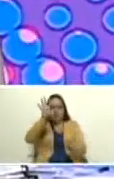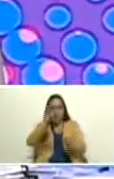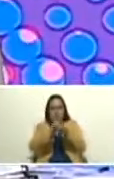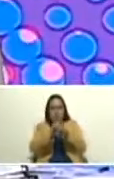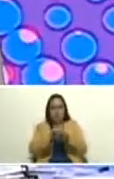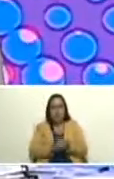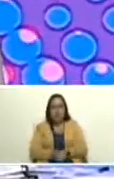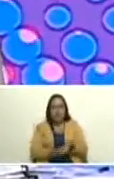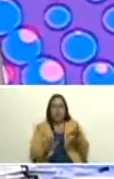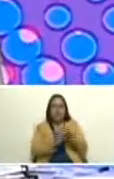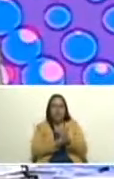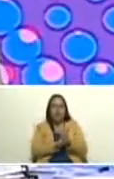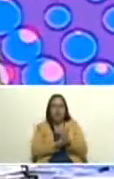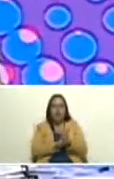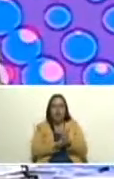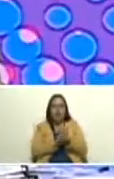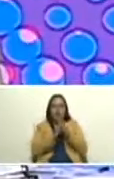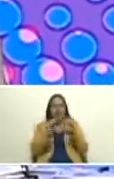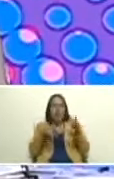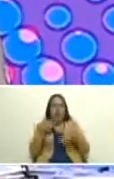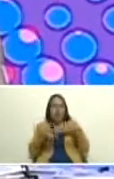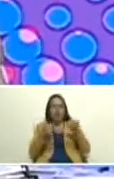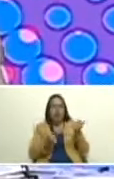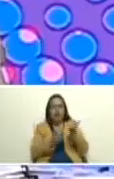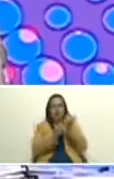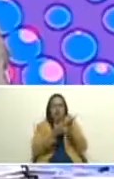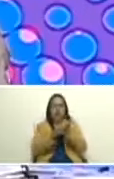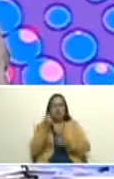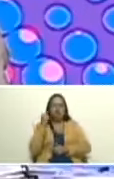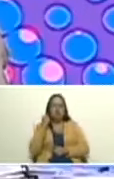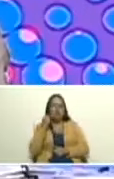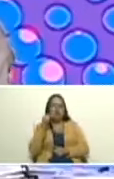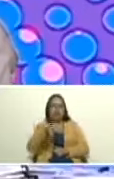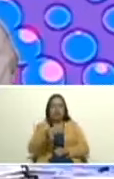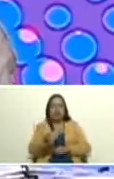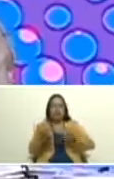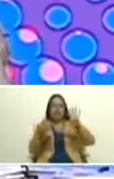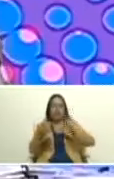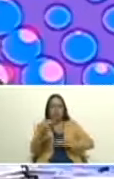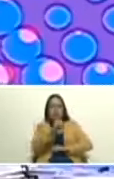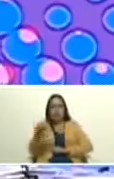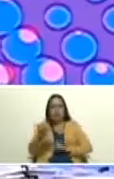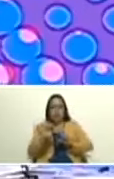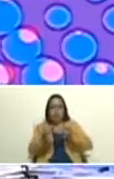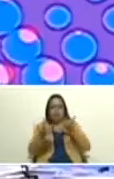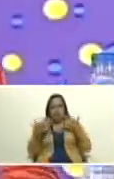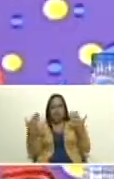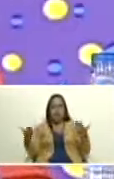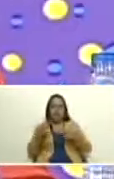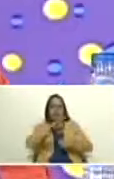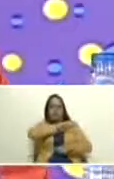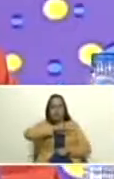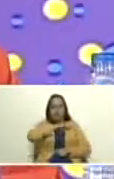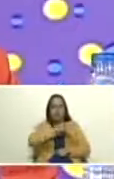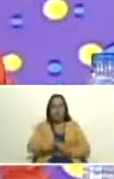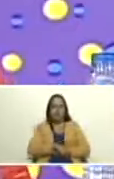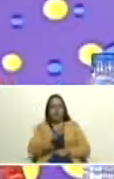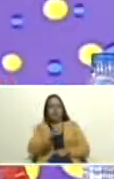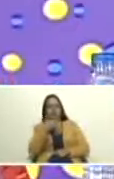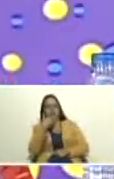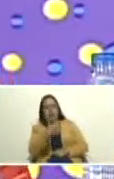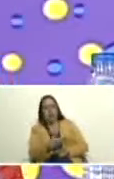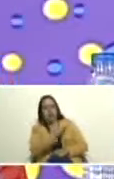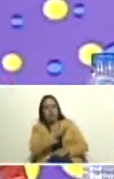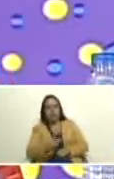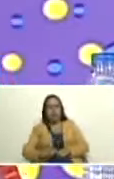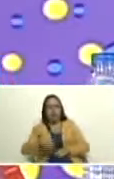de toda la actividad de Credimujer, que apenas en estas 6 semanas arranca con la gran misión. Por favor, Delcy. Gracias, presidente.